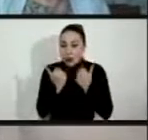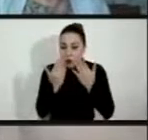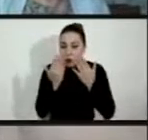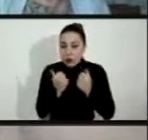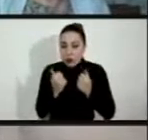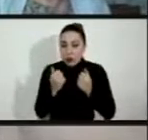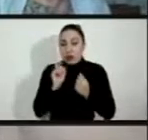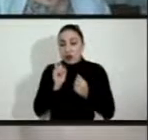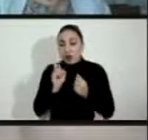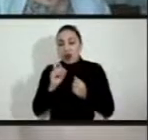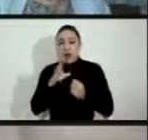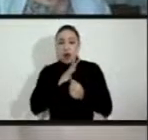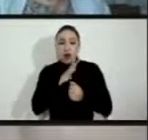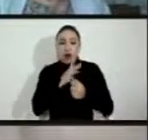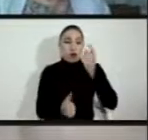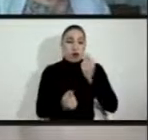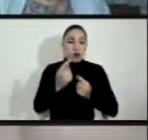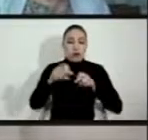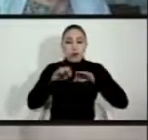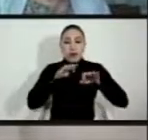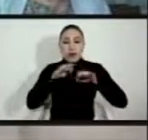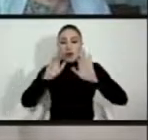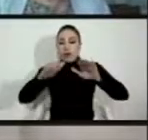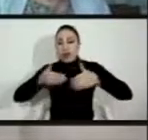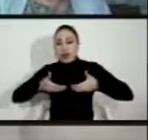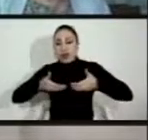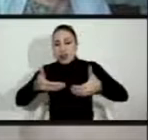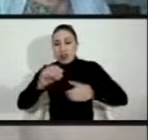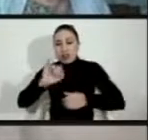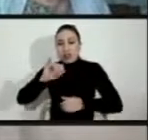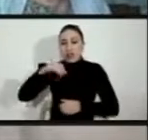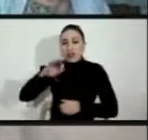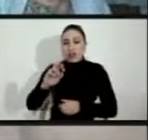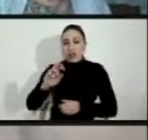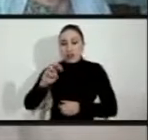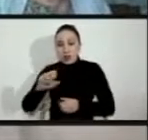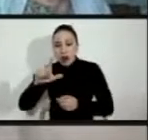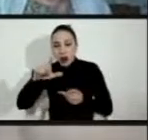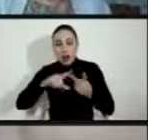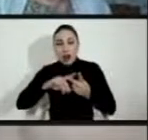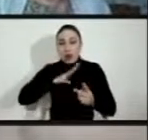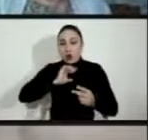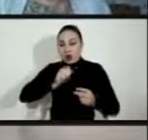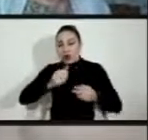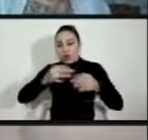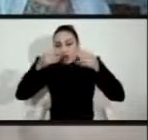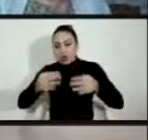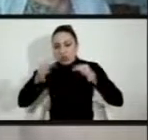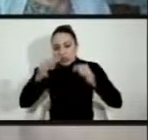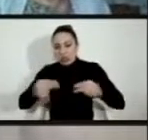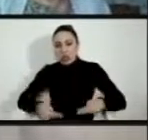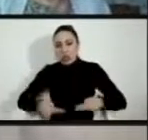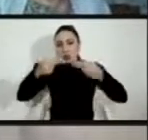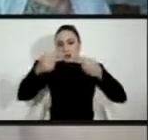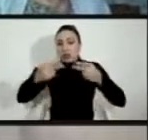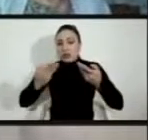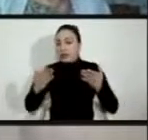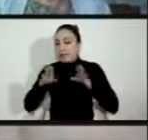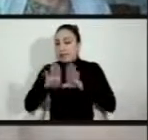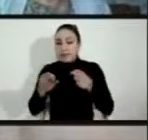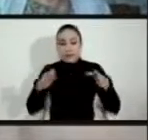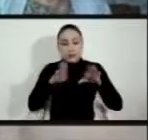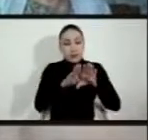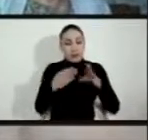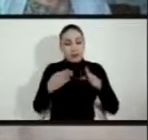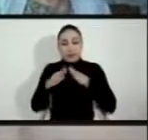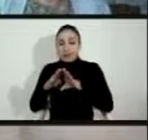formales e informales, diversos sectores, también empresariales, han tenido que cerrar sus negociaciones, sus